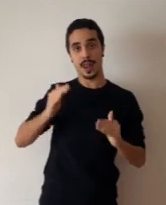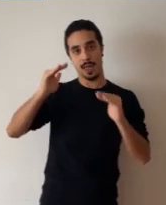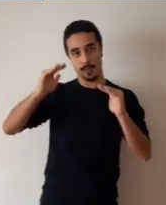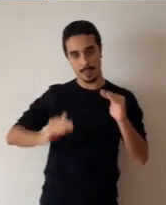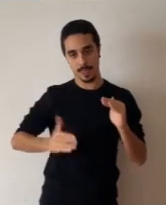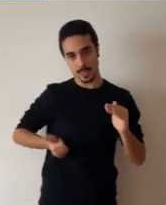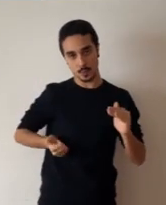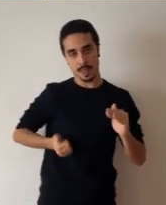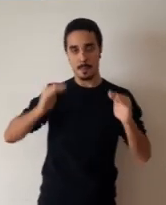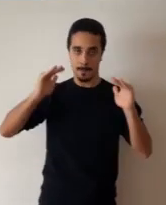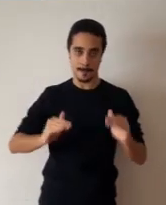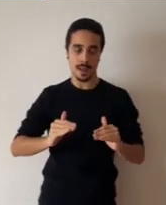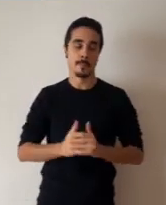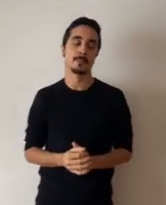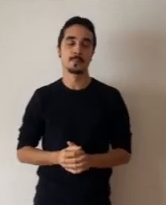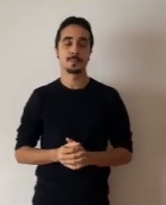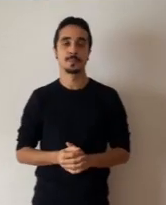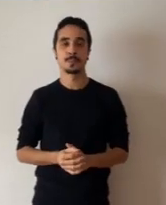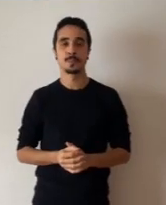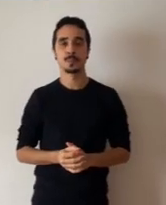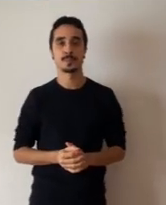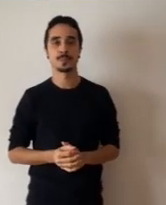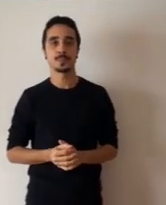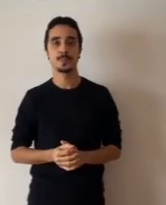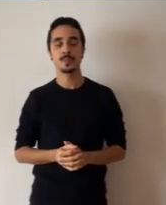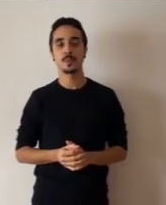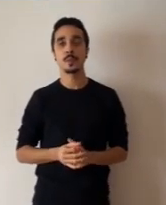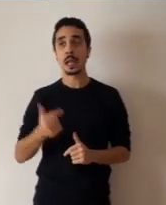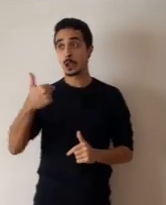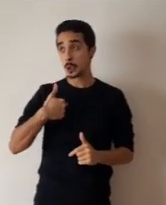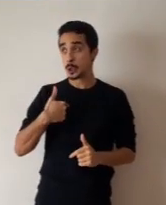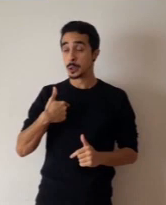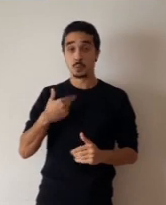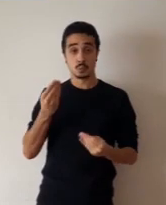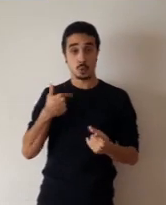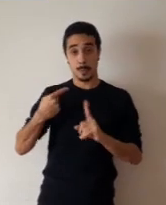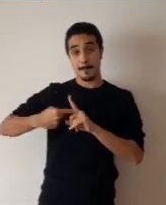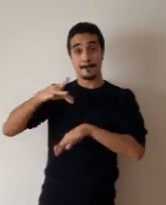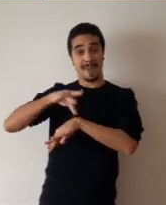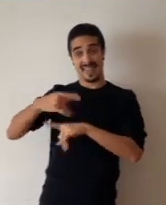hace y que ha hecho que disminuya la cantidad de insulina que está necesitando.